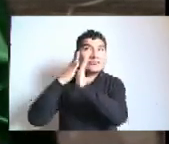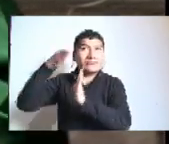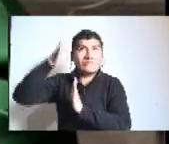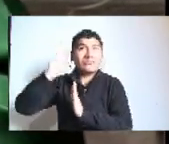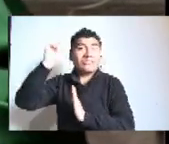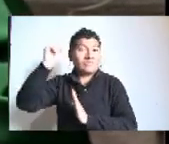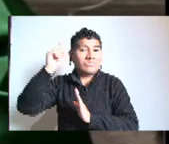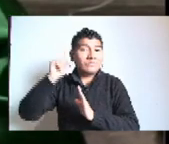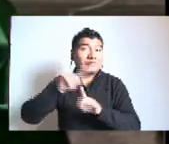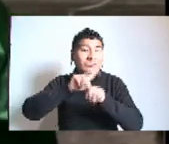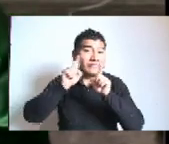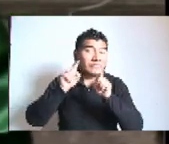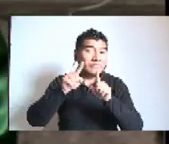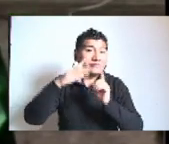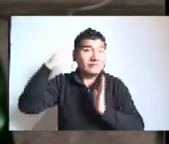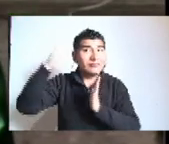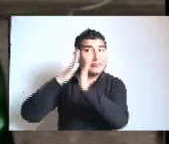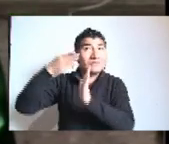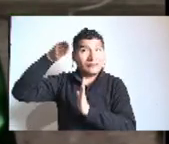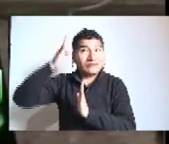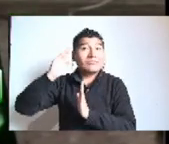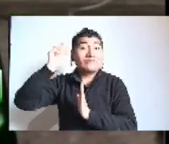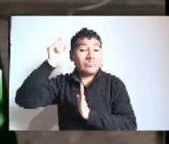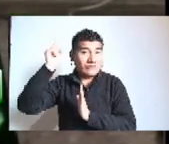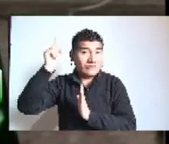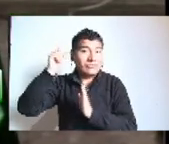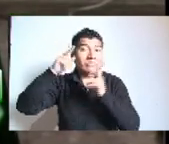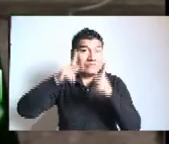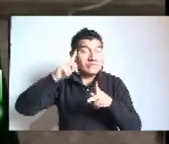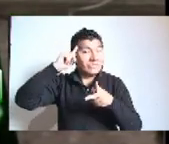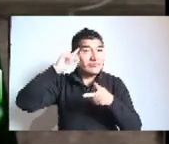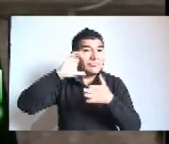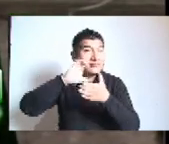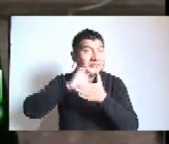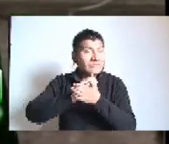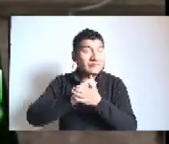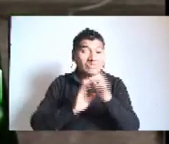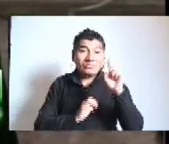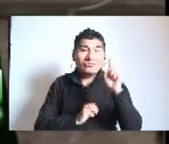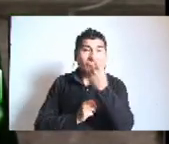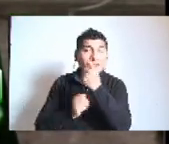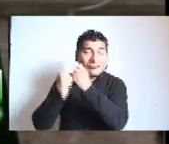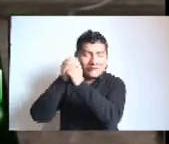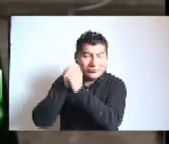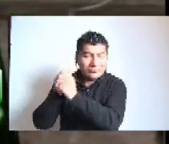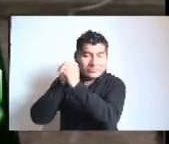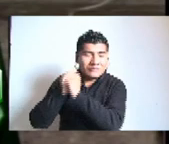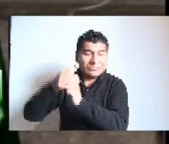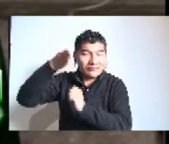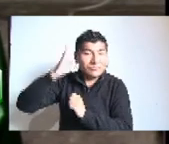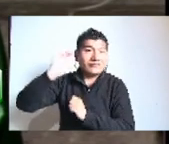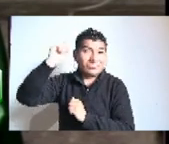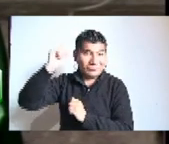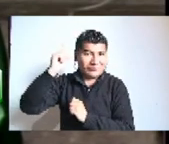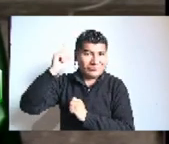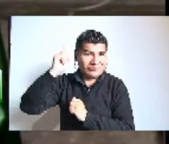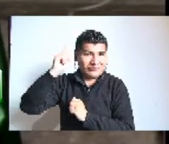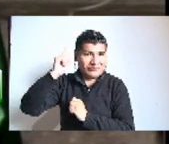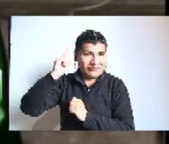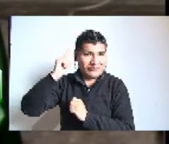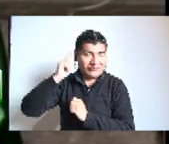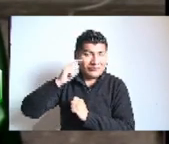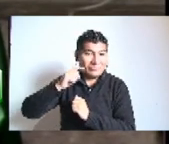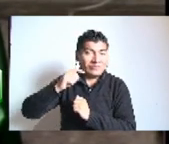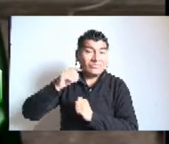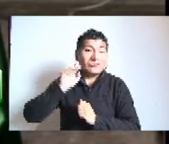Dios? Delante de Dios, el creyente solo adora a Dios. El